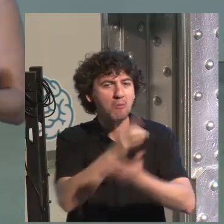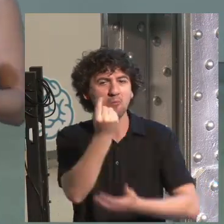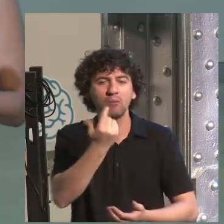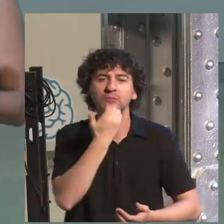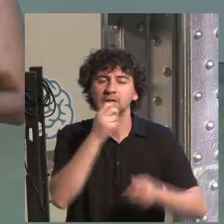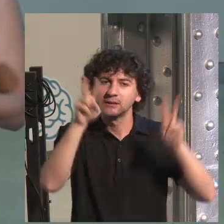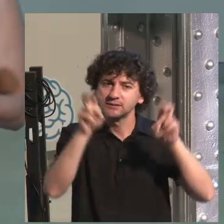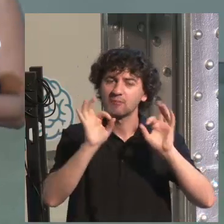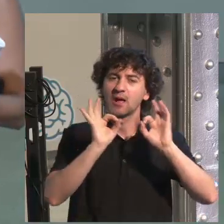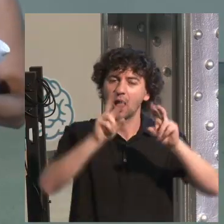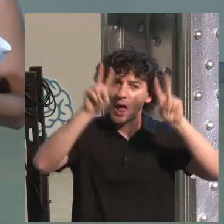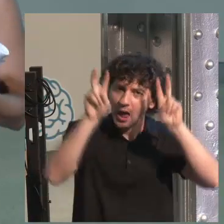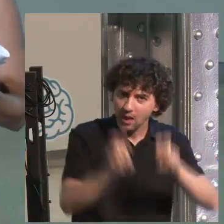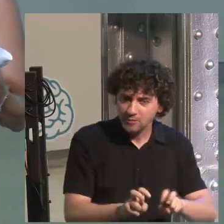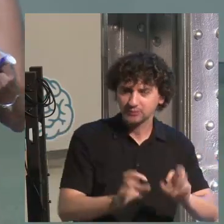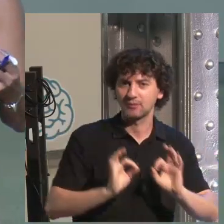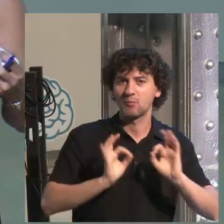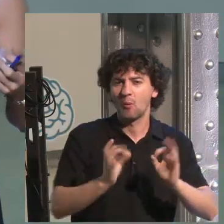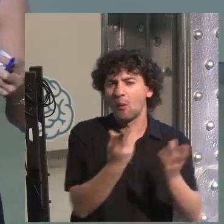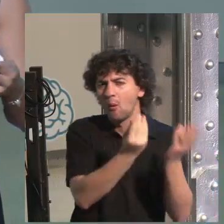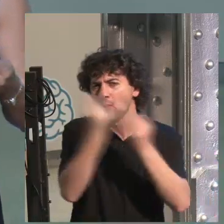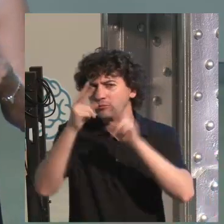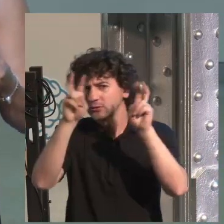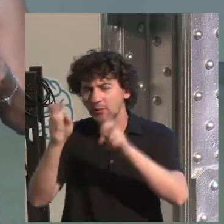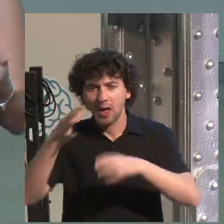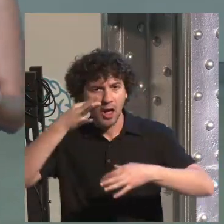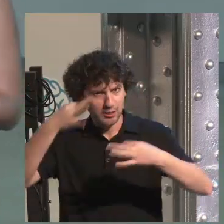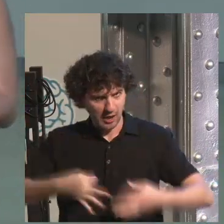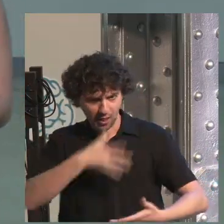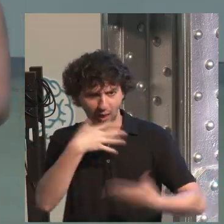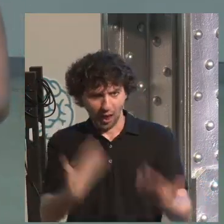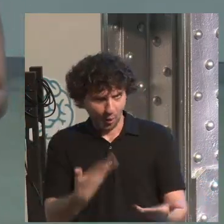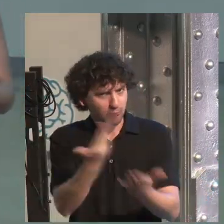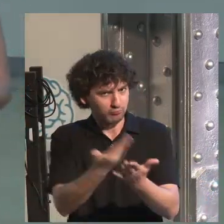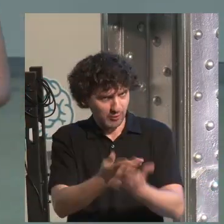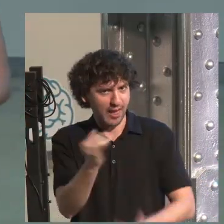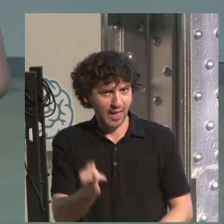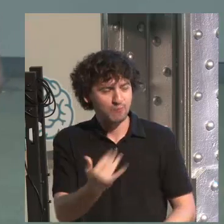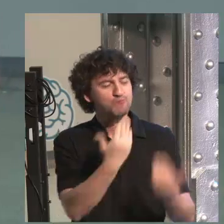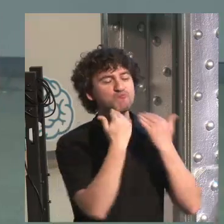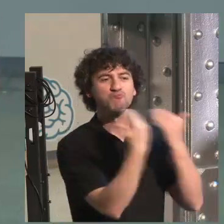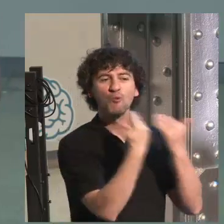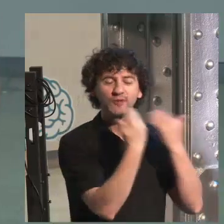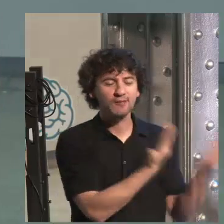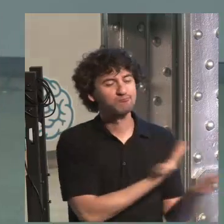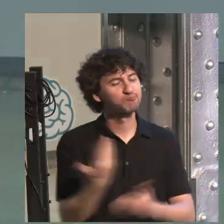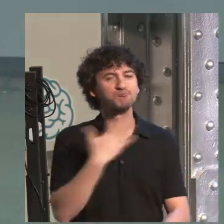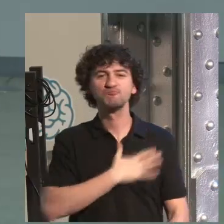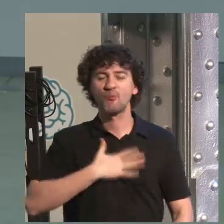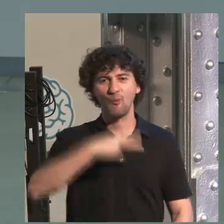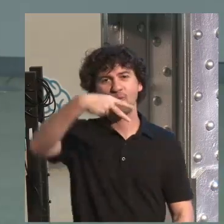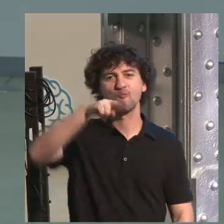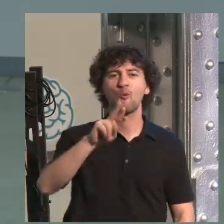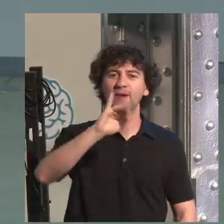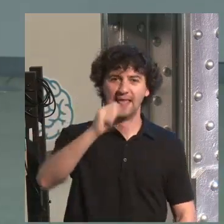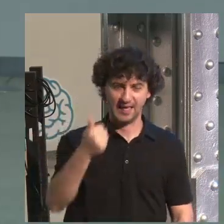a nivel de investigación, pero mucho de lo que he contado es una realidad hoy en día. Desde luego, sí, muchísimas gracias. Gracias a vosotros. Un gustazo, Nuria. Dos